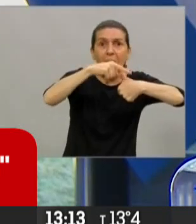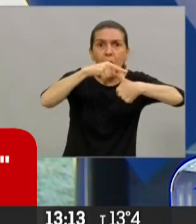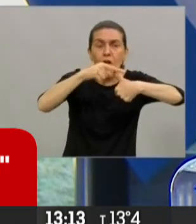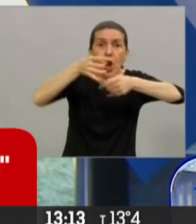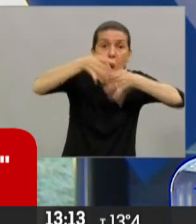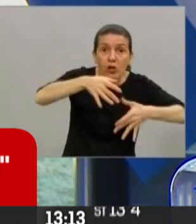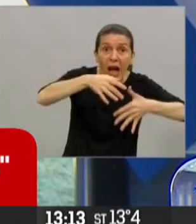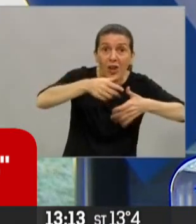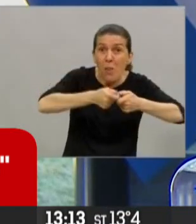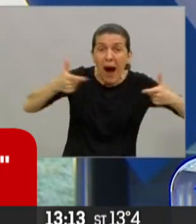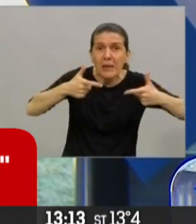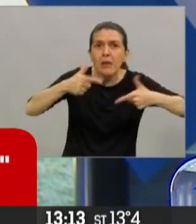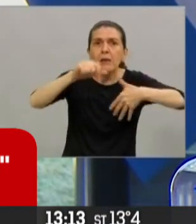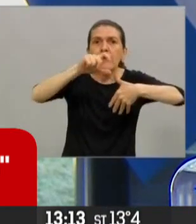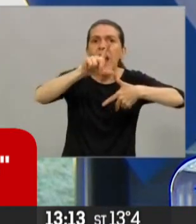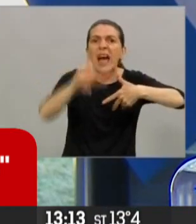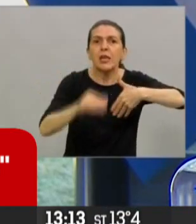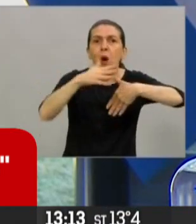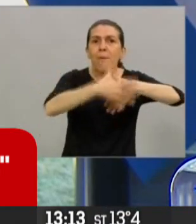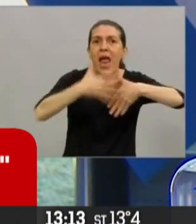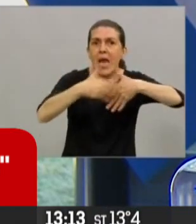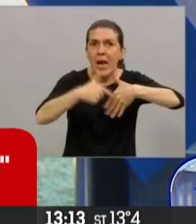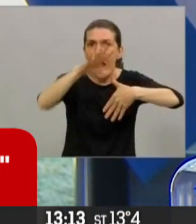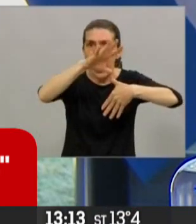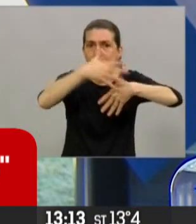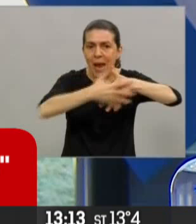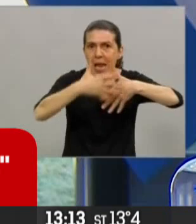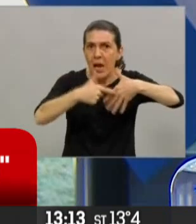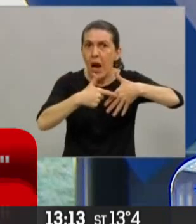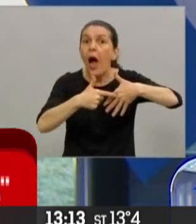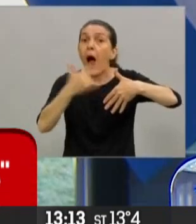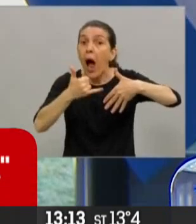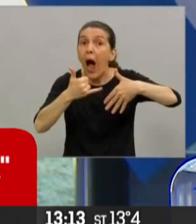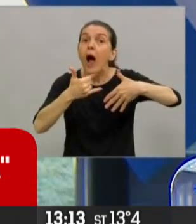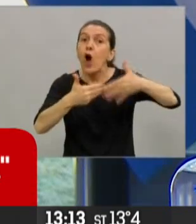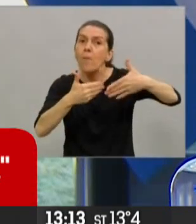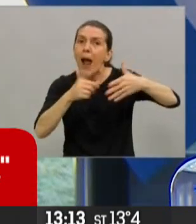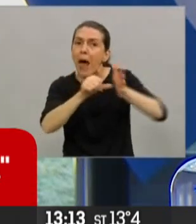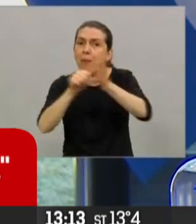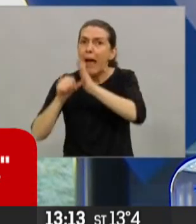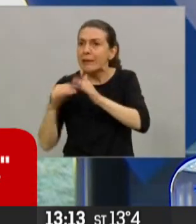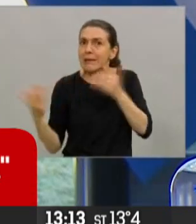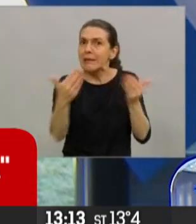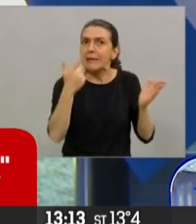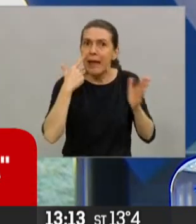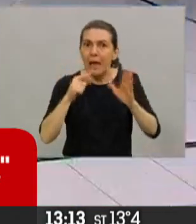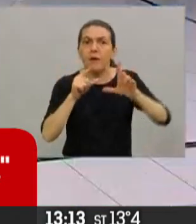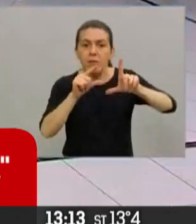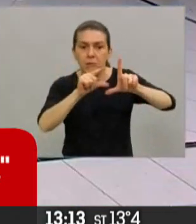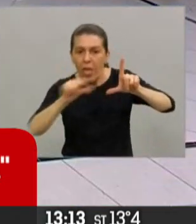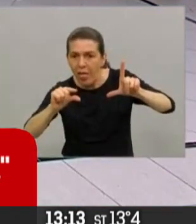América Latina. En ese contexto, nosotros tenemos esa tasa de incidencia de la que recién